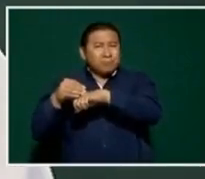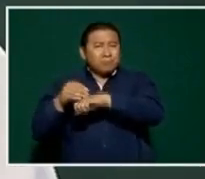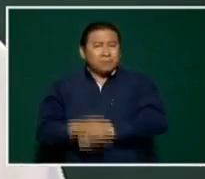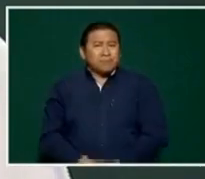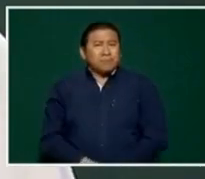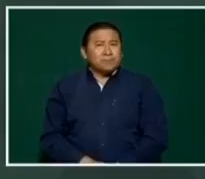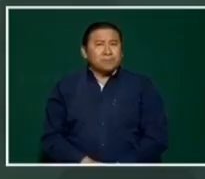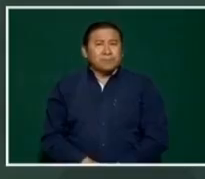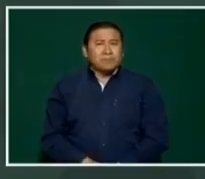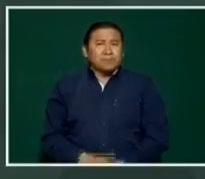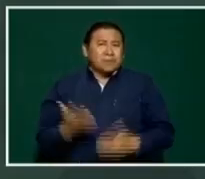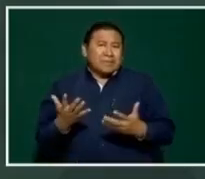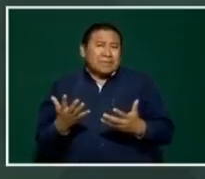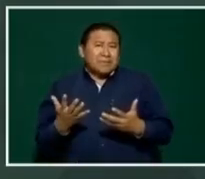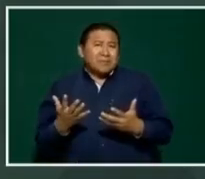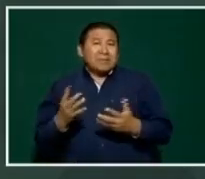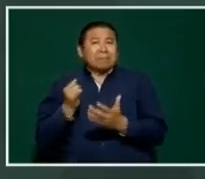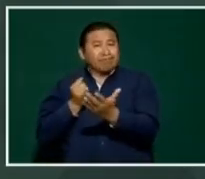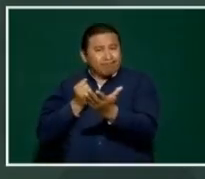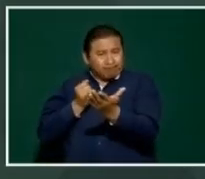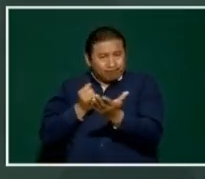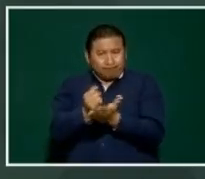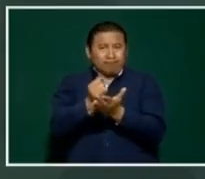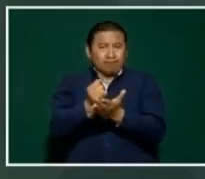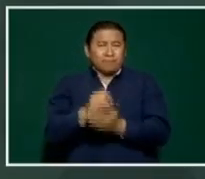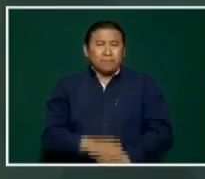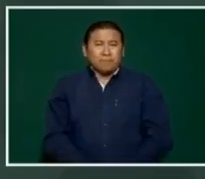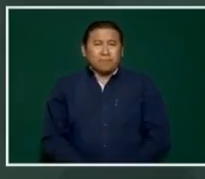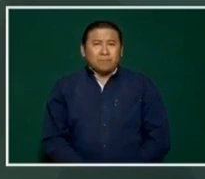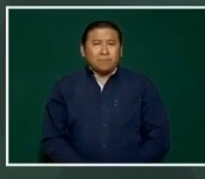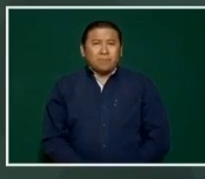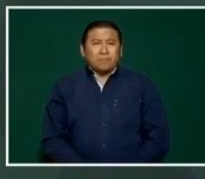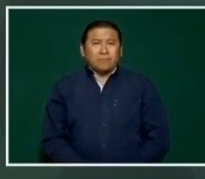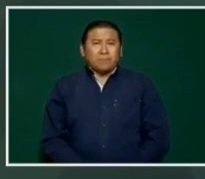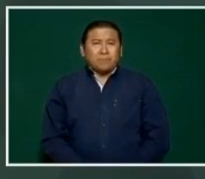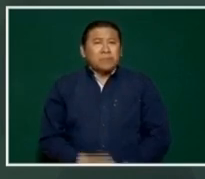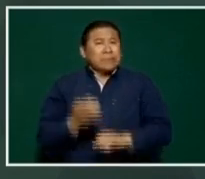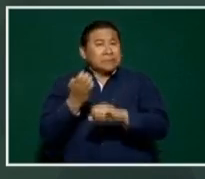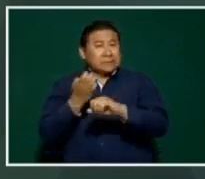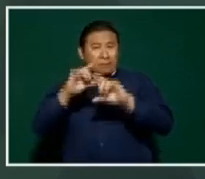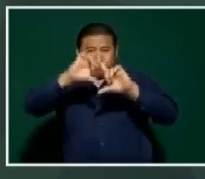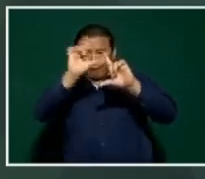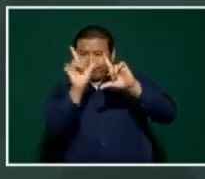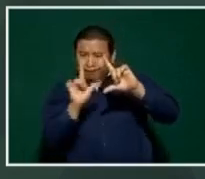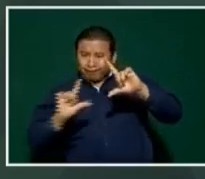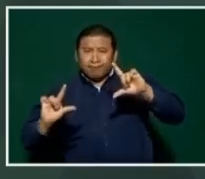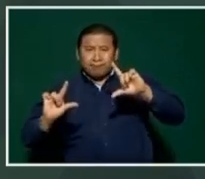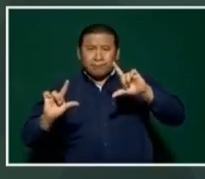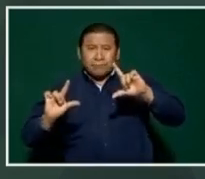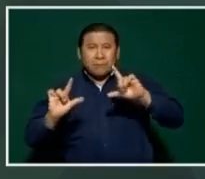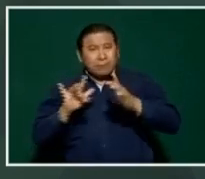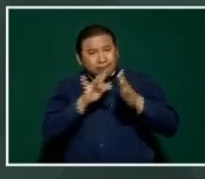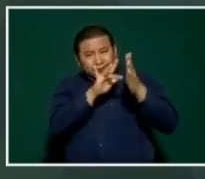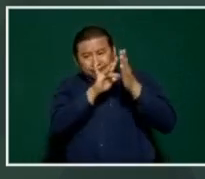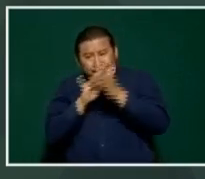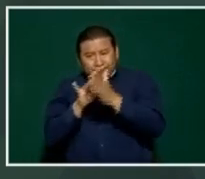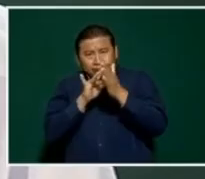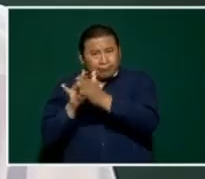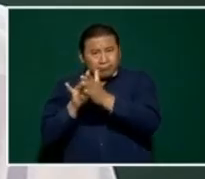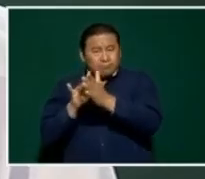es una decisión de el estado mexicano de ayudar